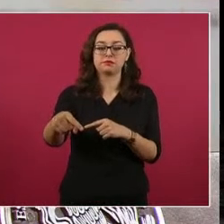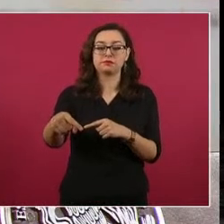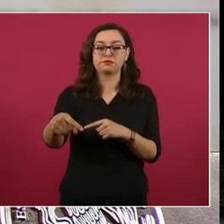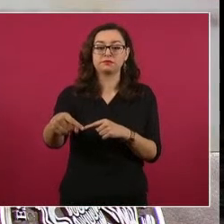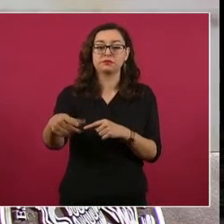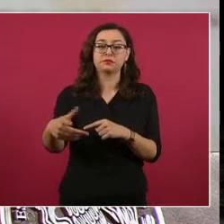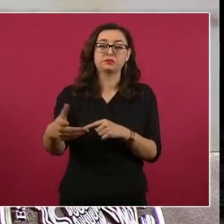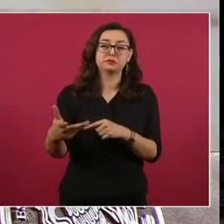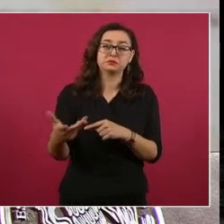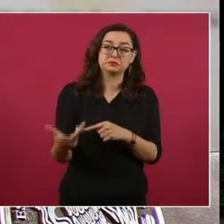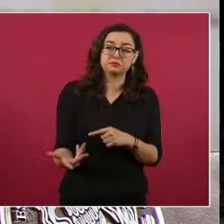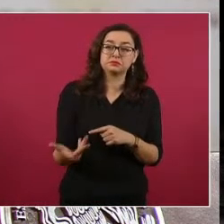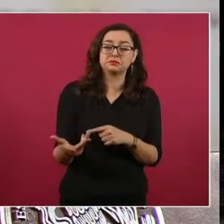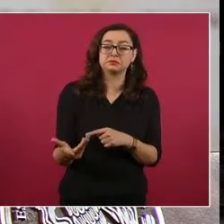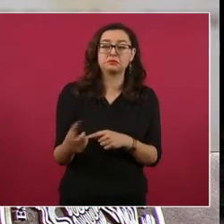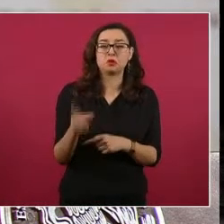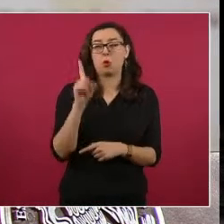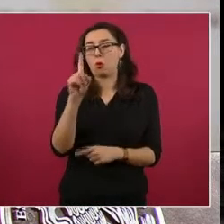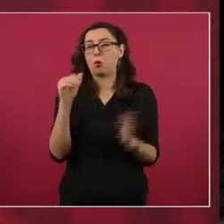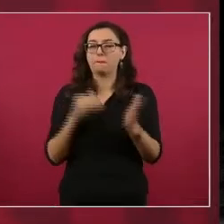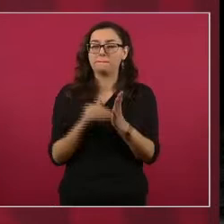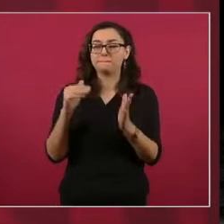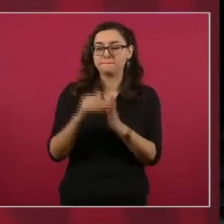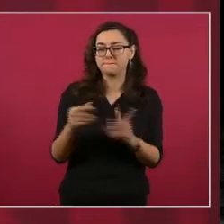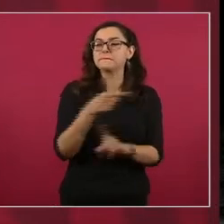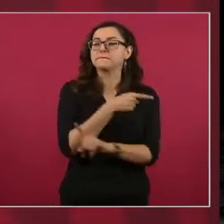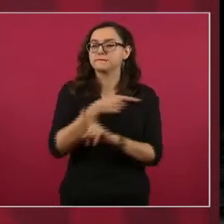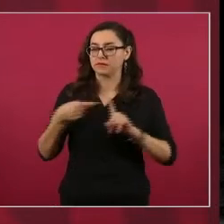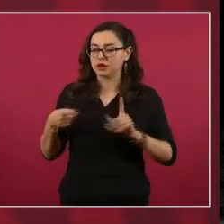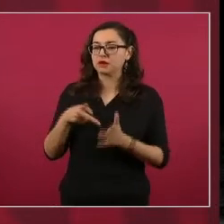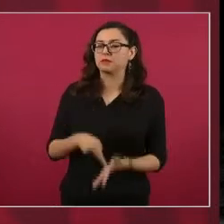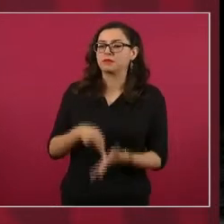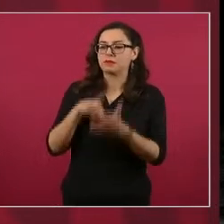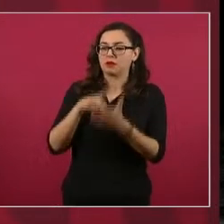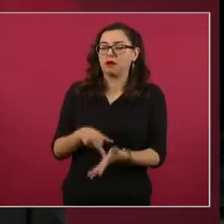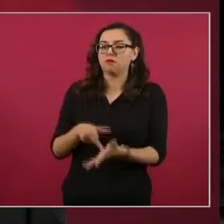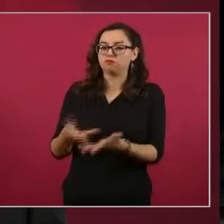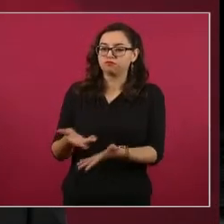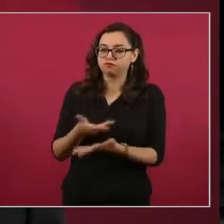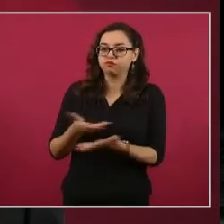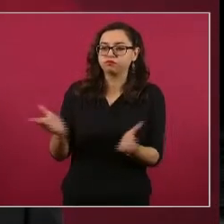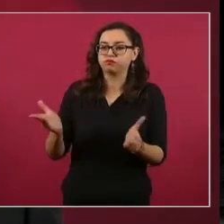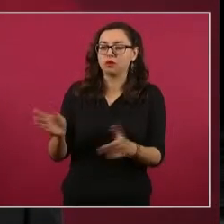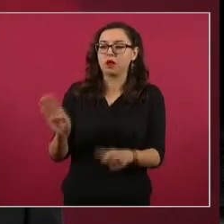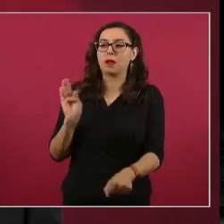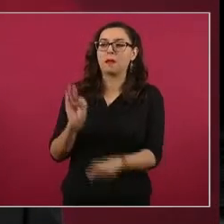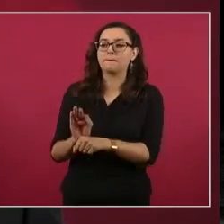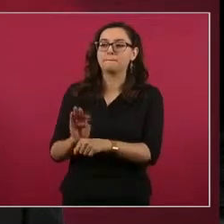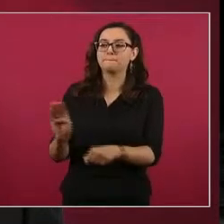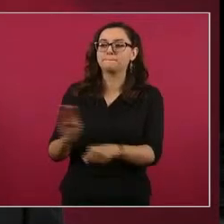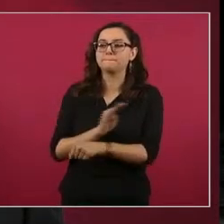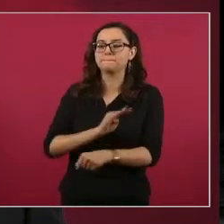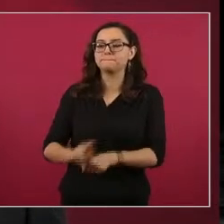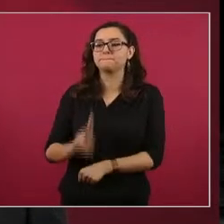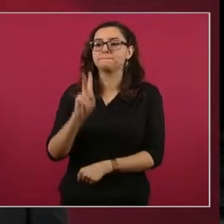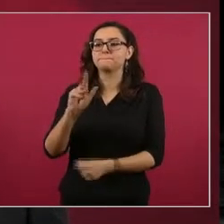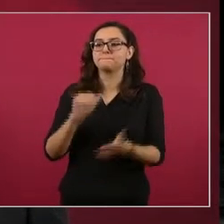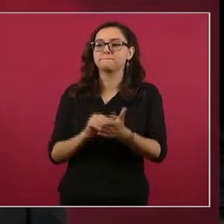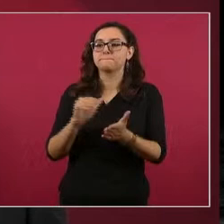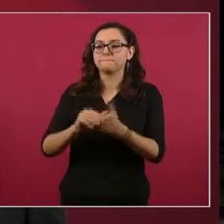como millón y medio esto en beneficio de 2 millones de productos